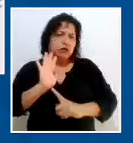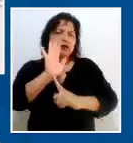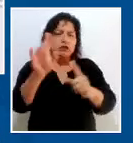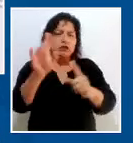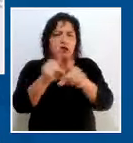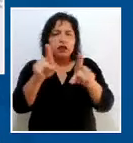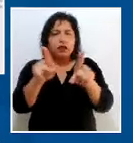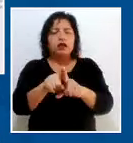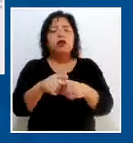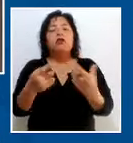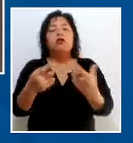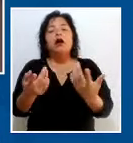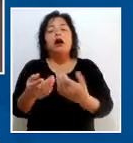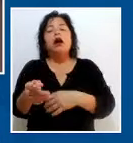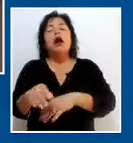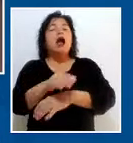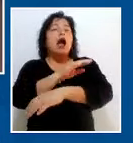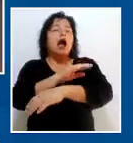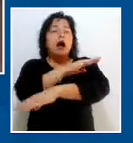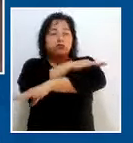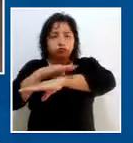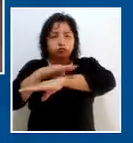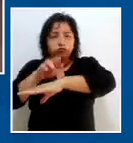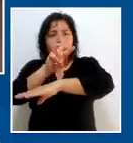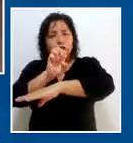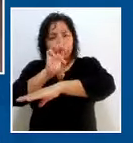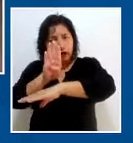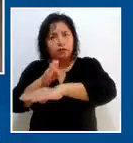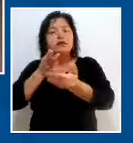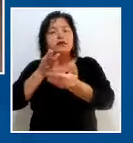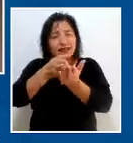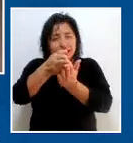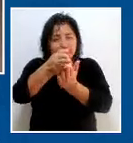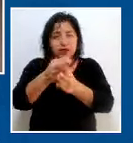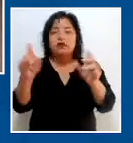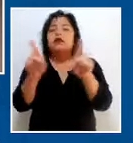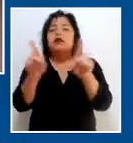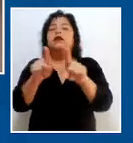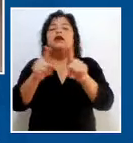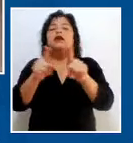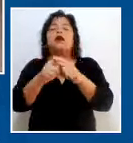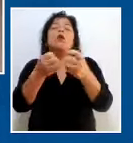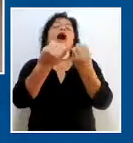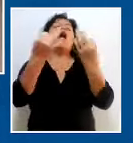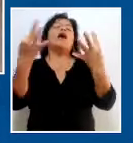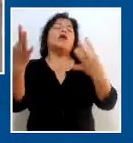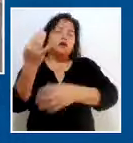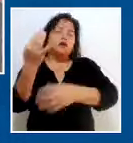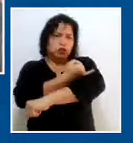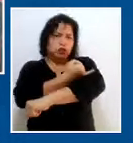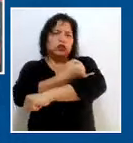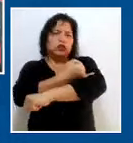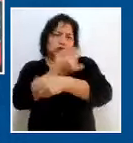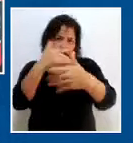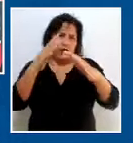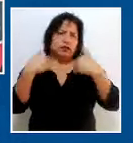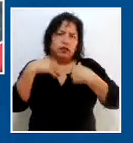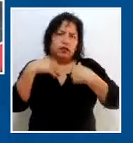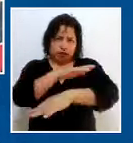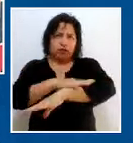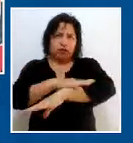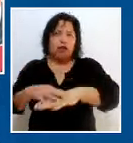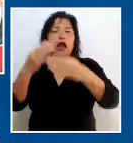el portal de transparencia estándar, también algunas entidades tienen ese portal y ahora se está creando